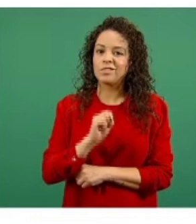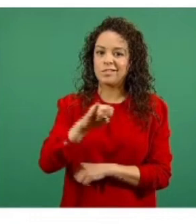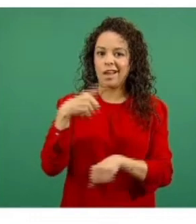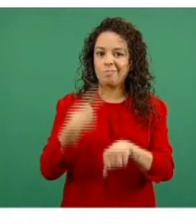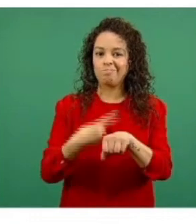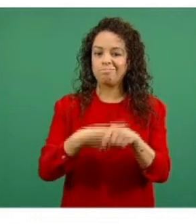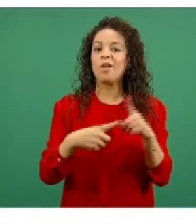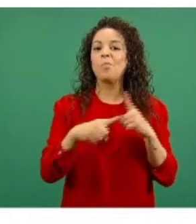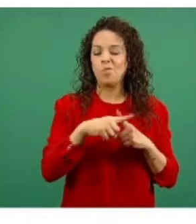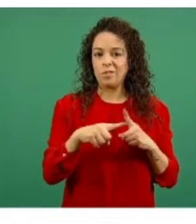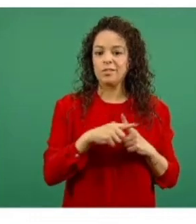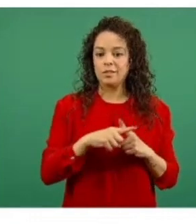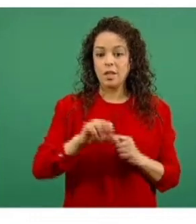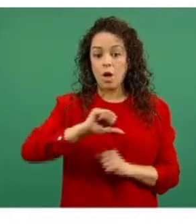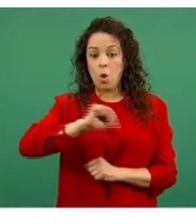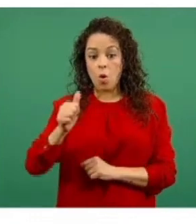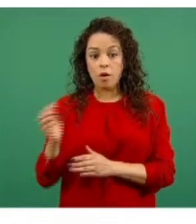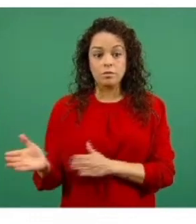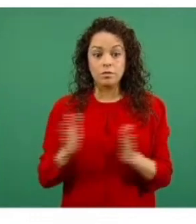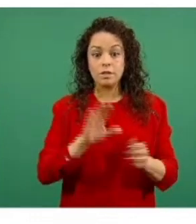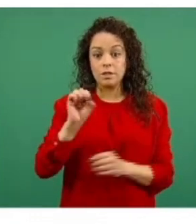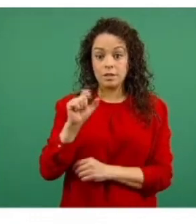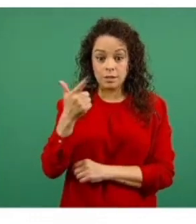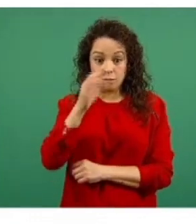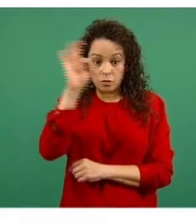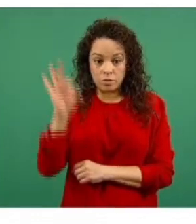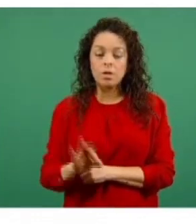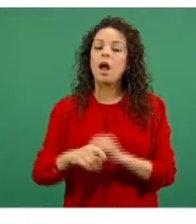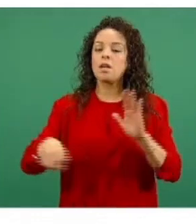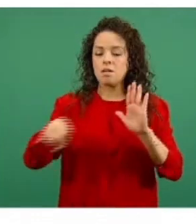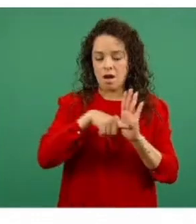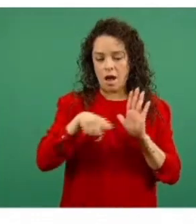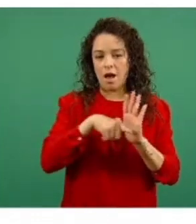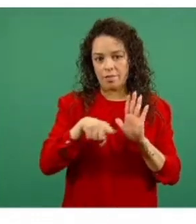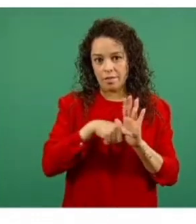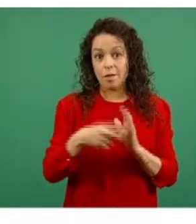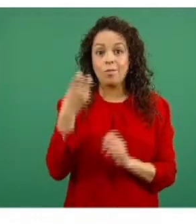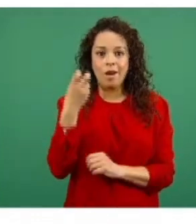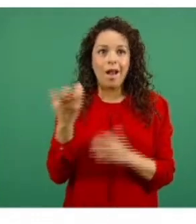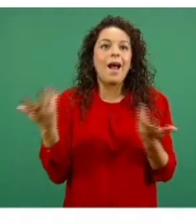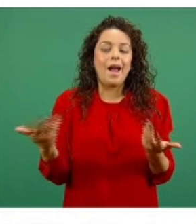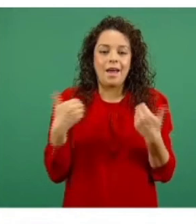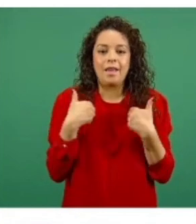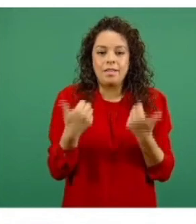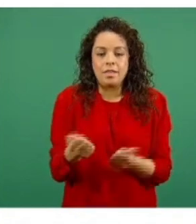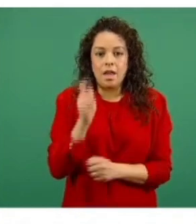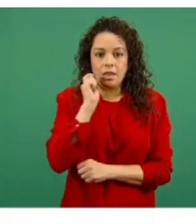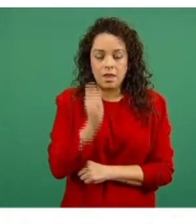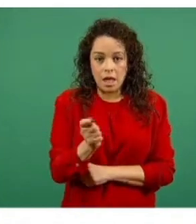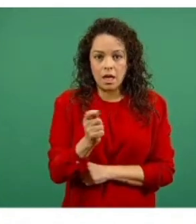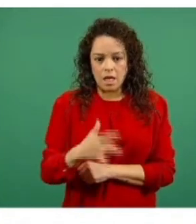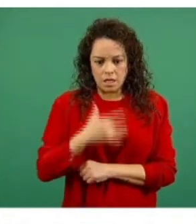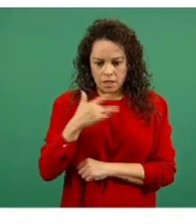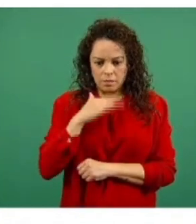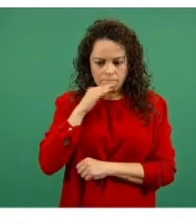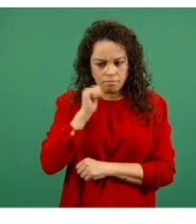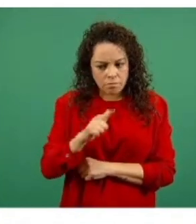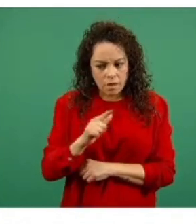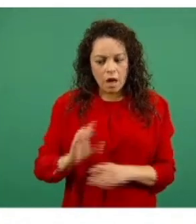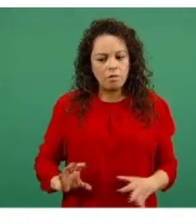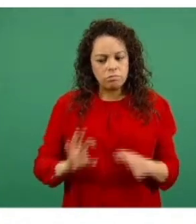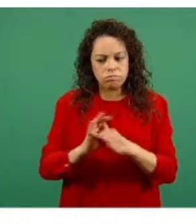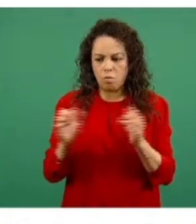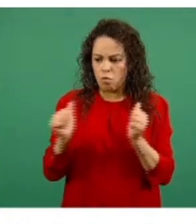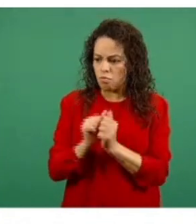otro 67% resultaron negativas, y esto también nos habla un poco de que los síntomas asociados a COVID no solamente